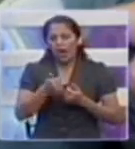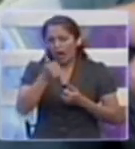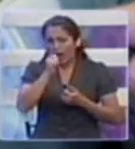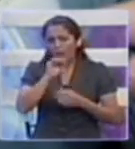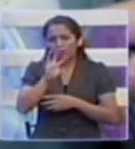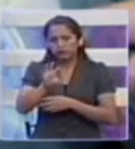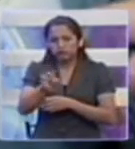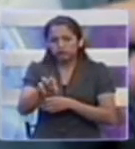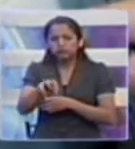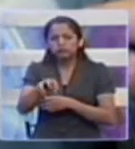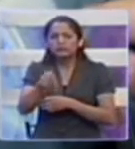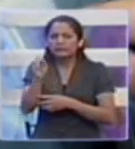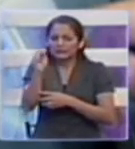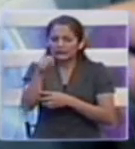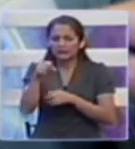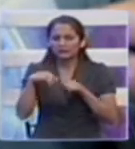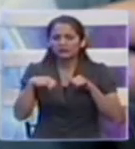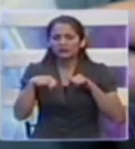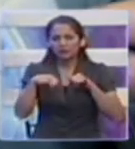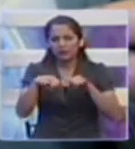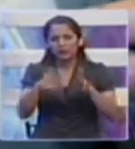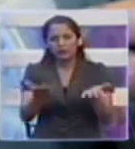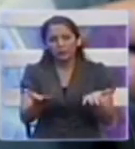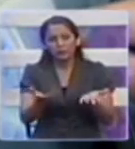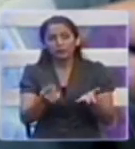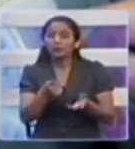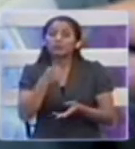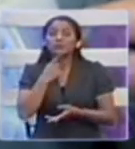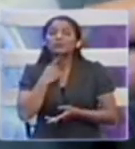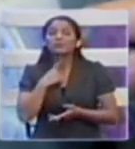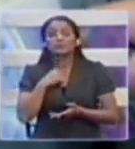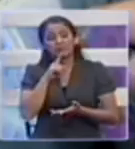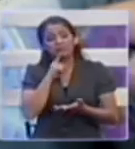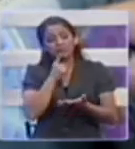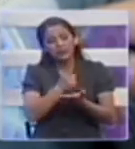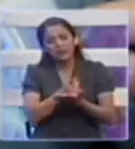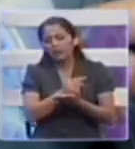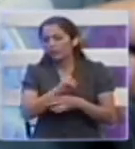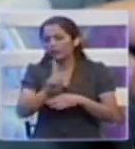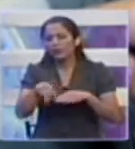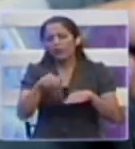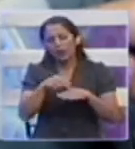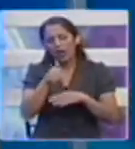pero en los niveles actuales vamos a seguir realmente dando el servicio normal a Cuenca, ¿no?